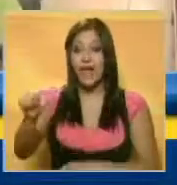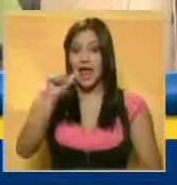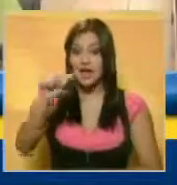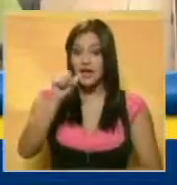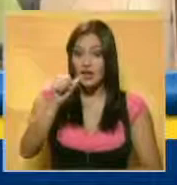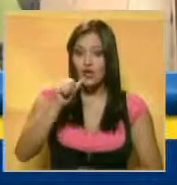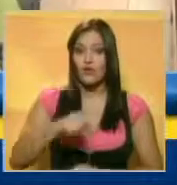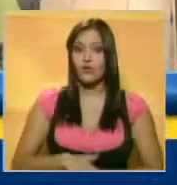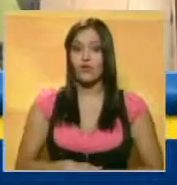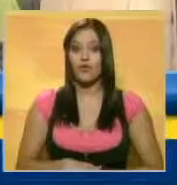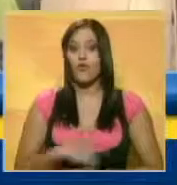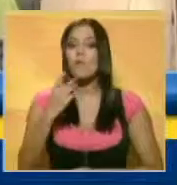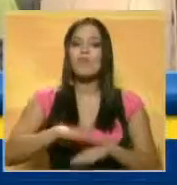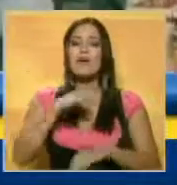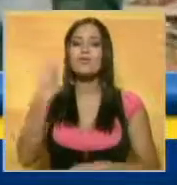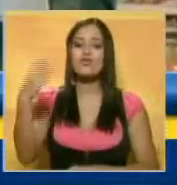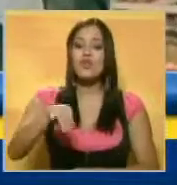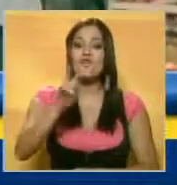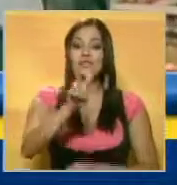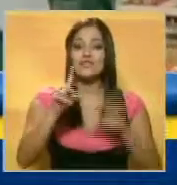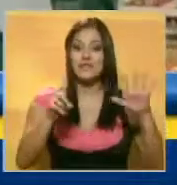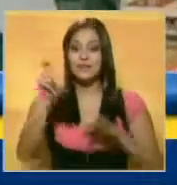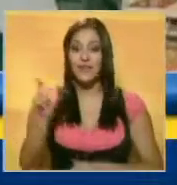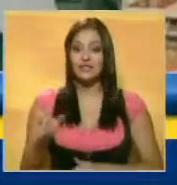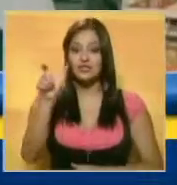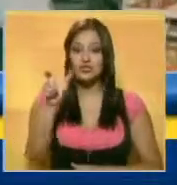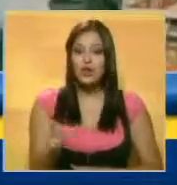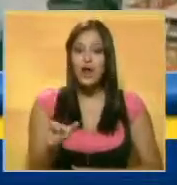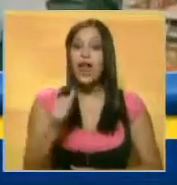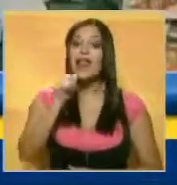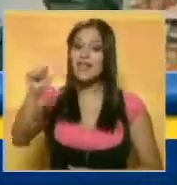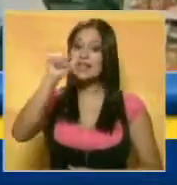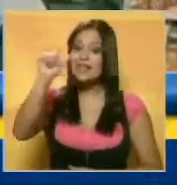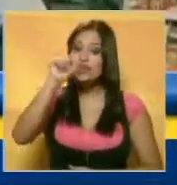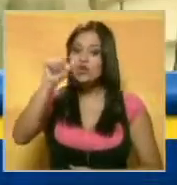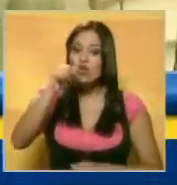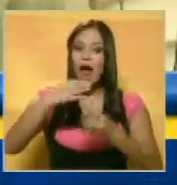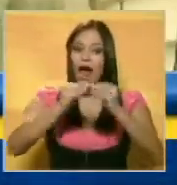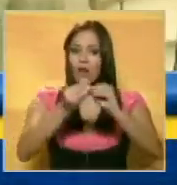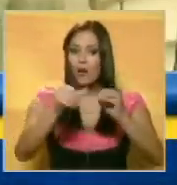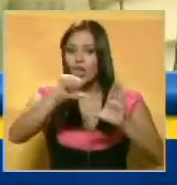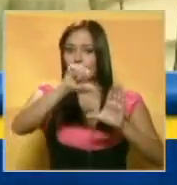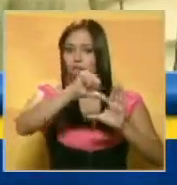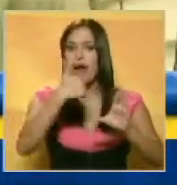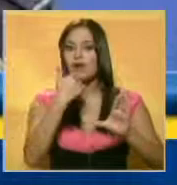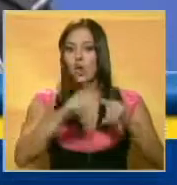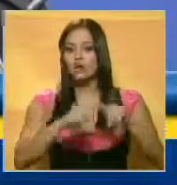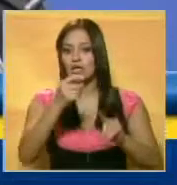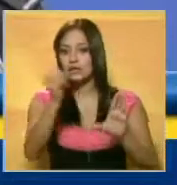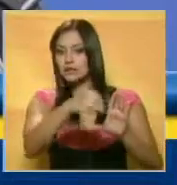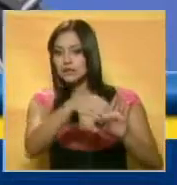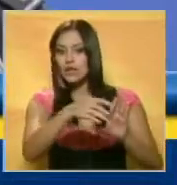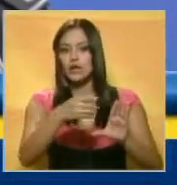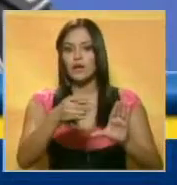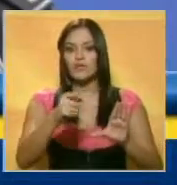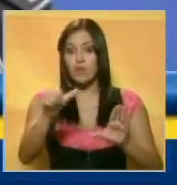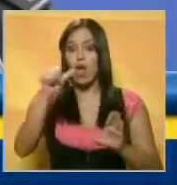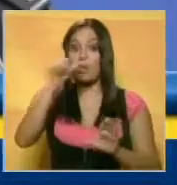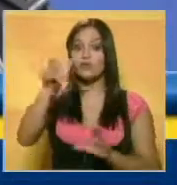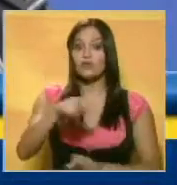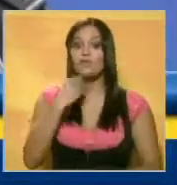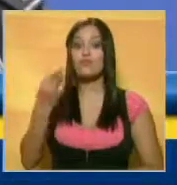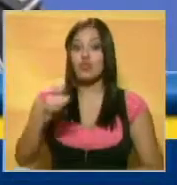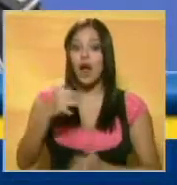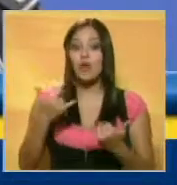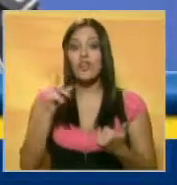bebidas alcohólicas tras la muerte de 26 personas por licores adulterados con la nueva normativa se podrán vender en